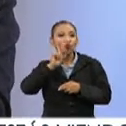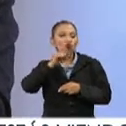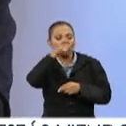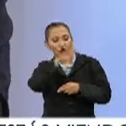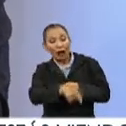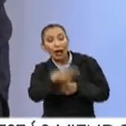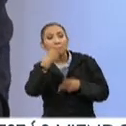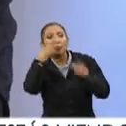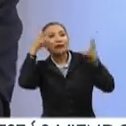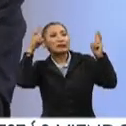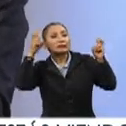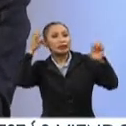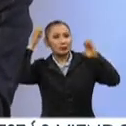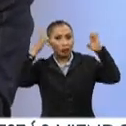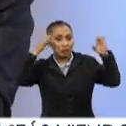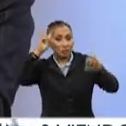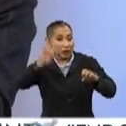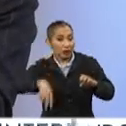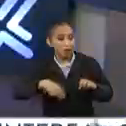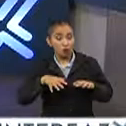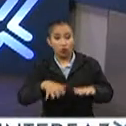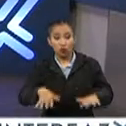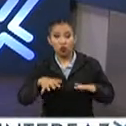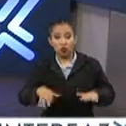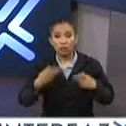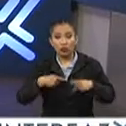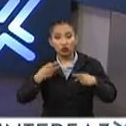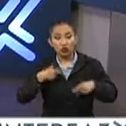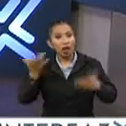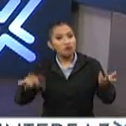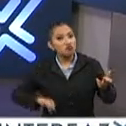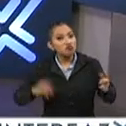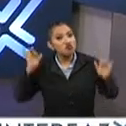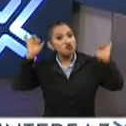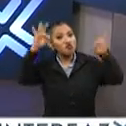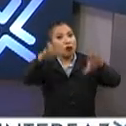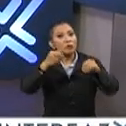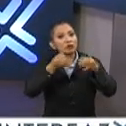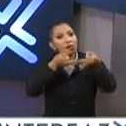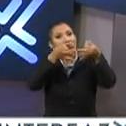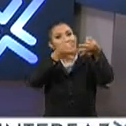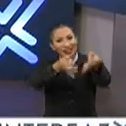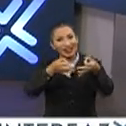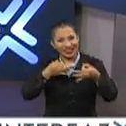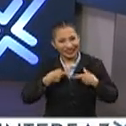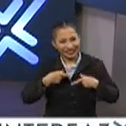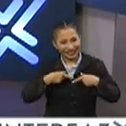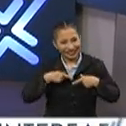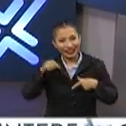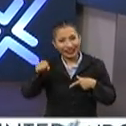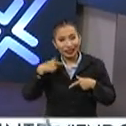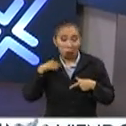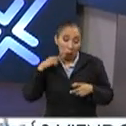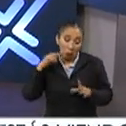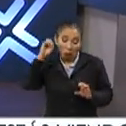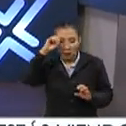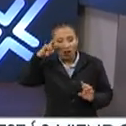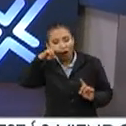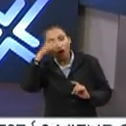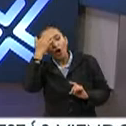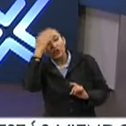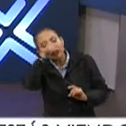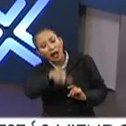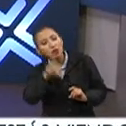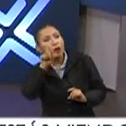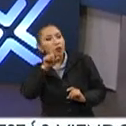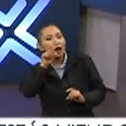hablaremos de esta exposición que ha causado en verdad revuelo, mucha atracción y sobre todo, desde mi perspectiva, conocer una